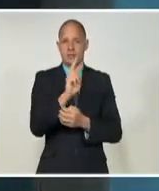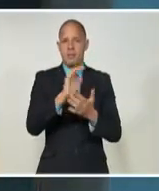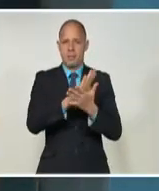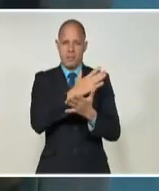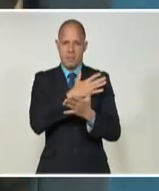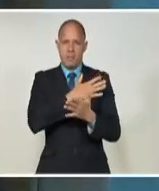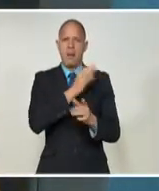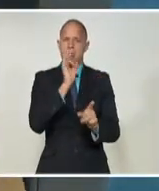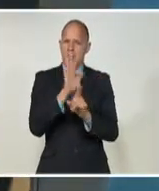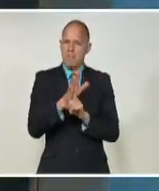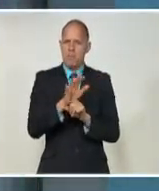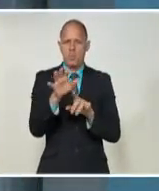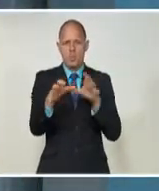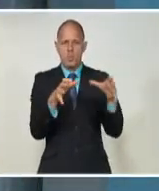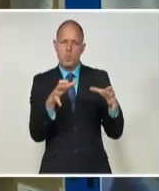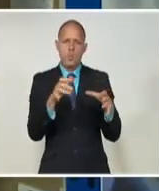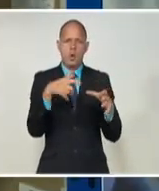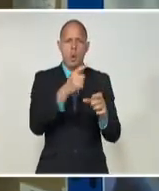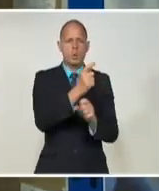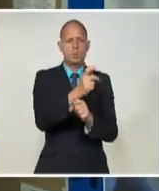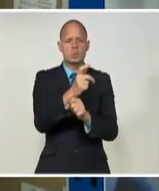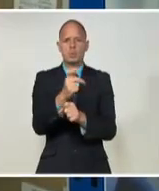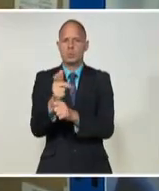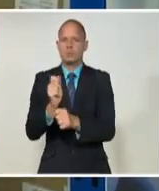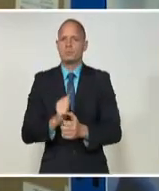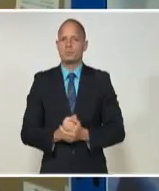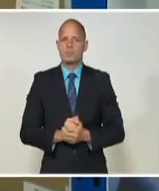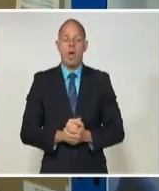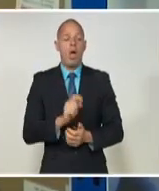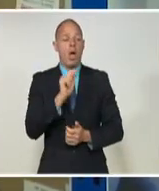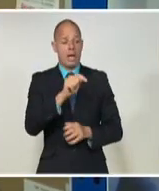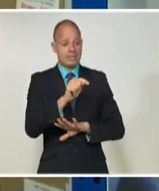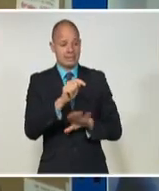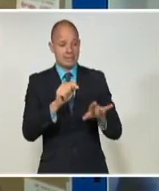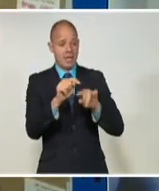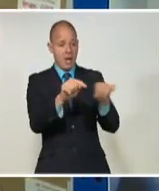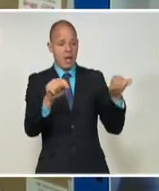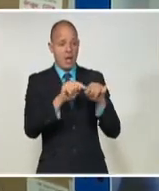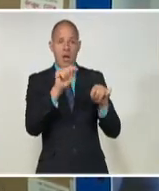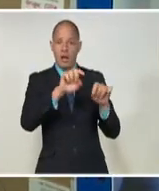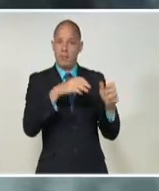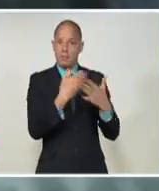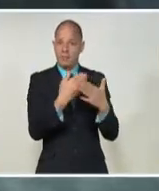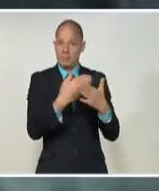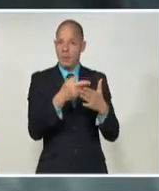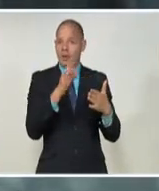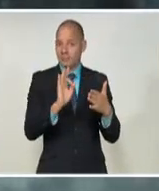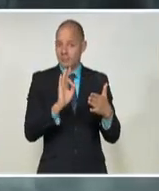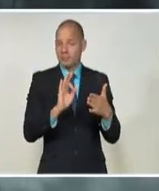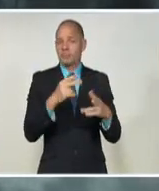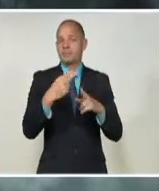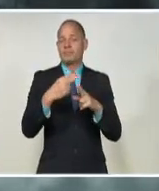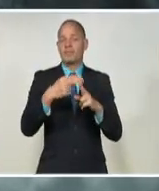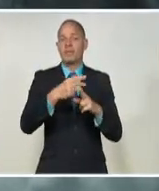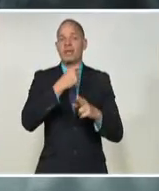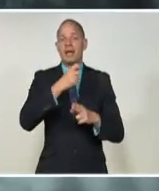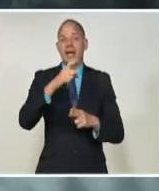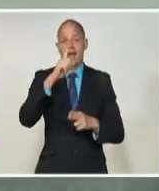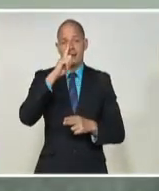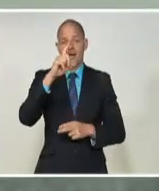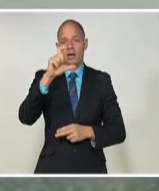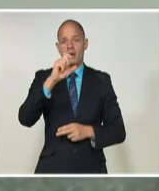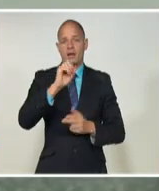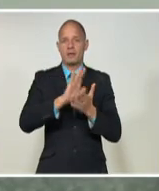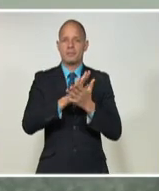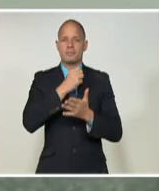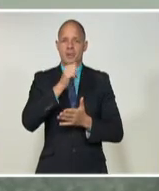apegado a su misión social, el colectivo de la sucursal granmense de la empresa comercializadora y distribuidora de medicamentos Encomet ha incrementado